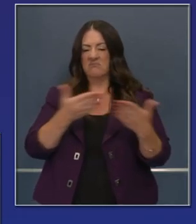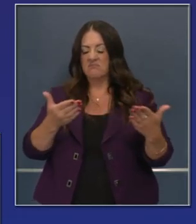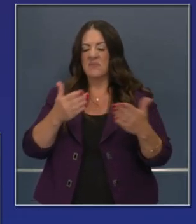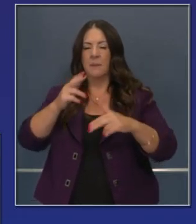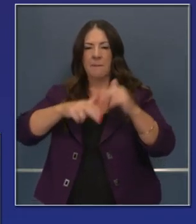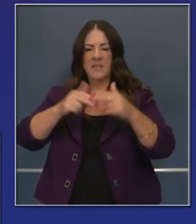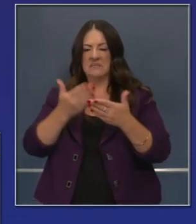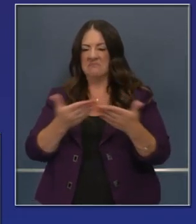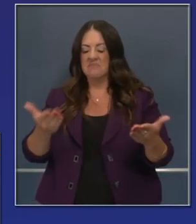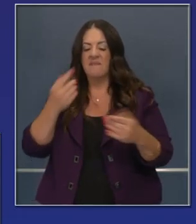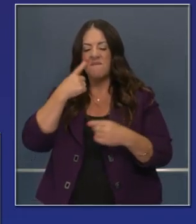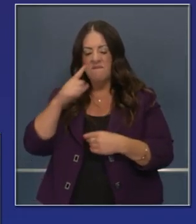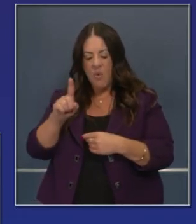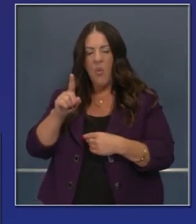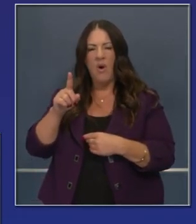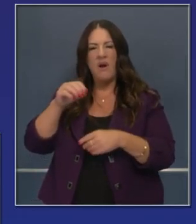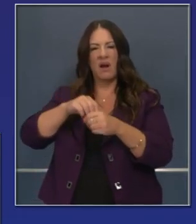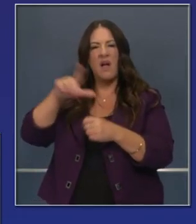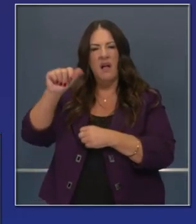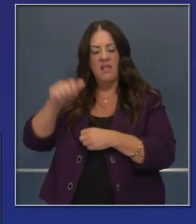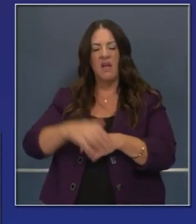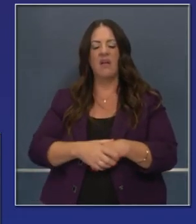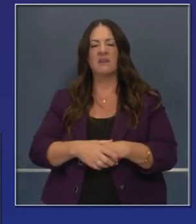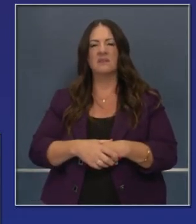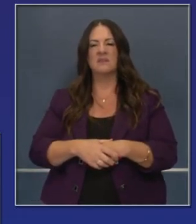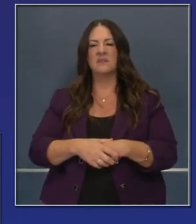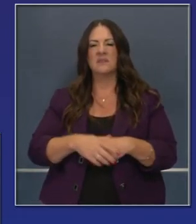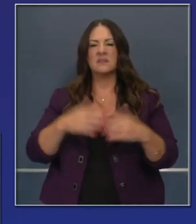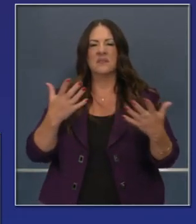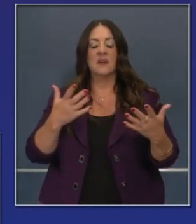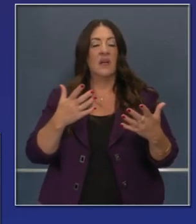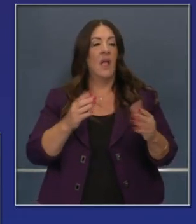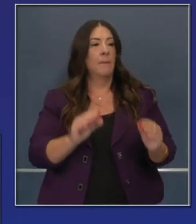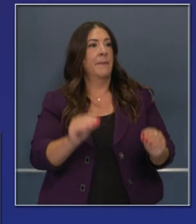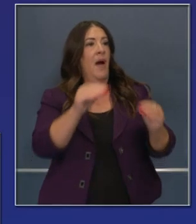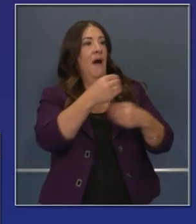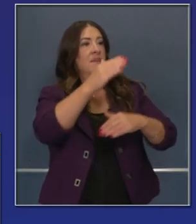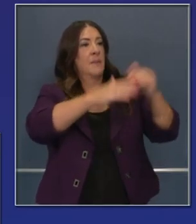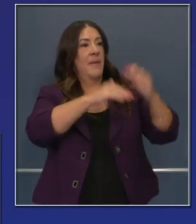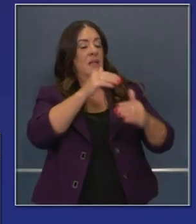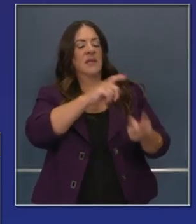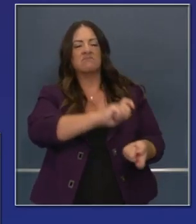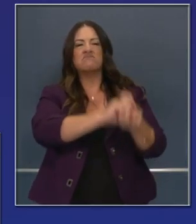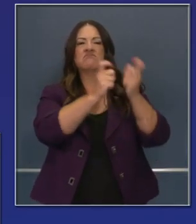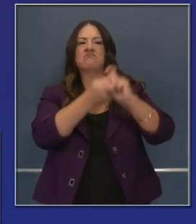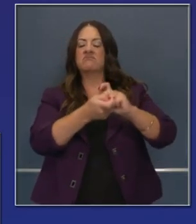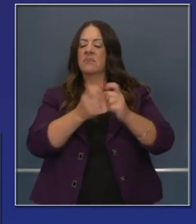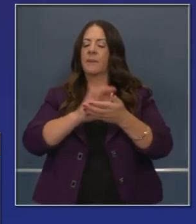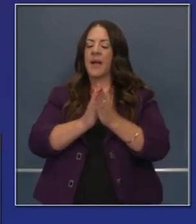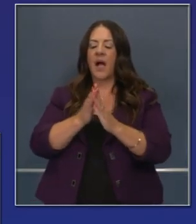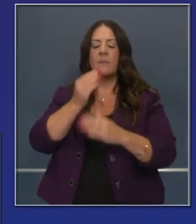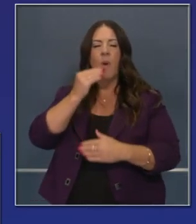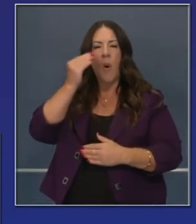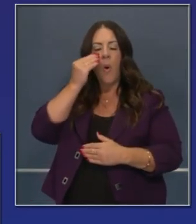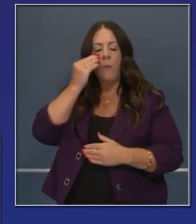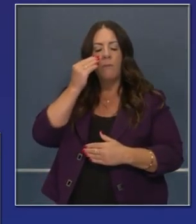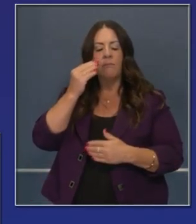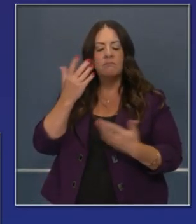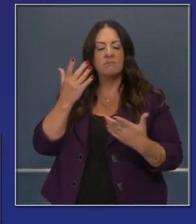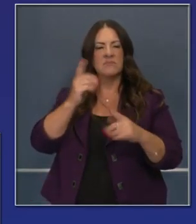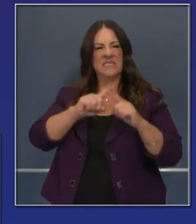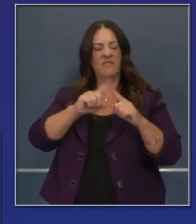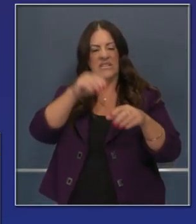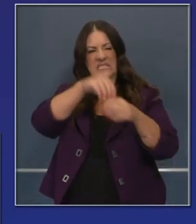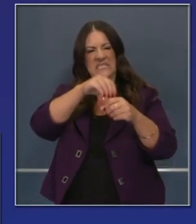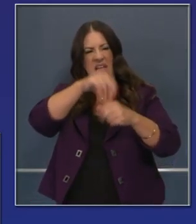Ángeles. En Long Beach, 100 unidades. Santa Bárbara, una conversión de convertir un edificio de oficinas a